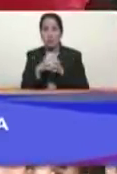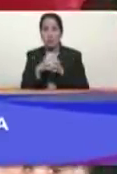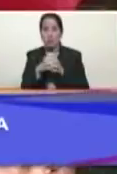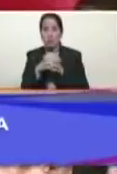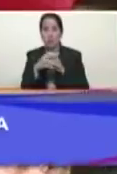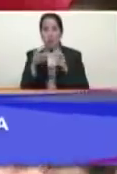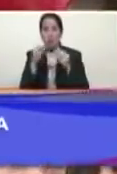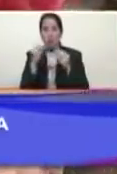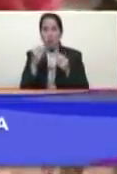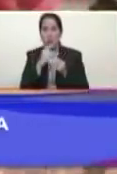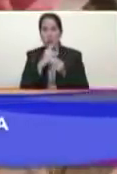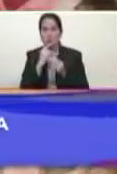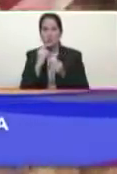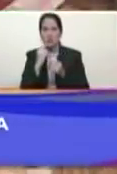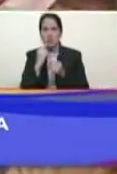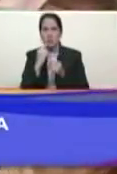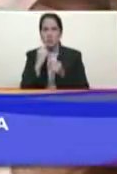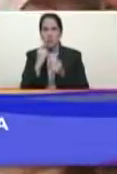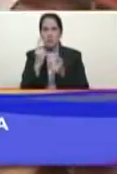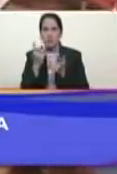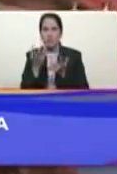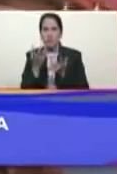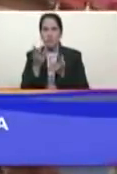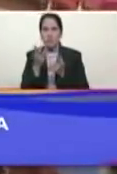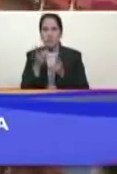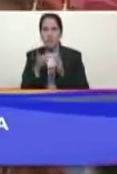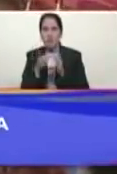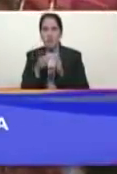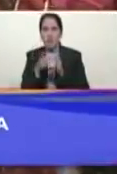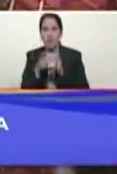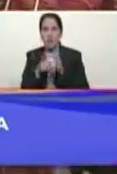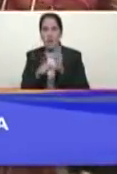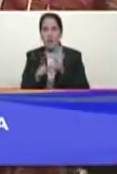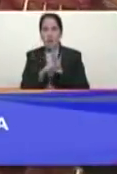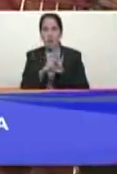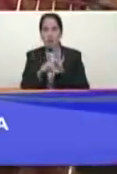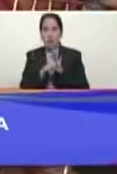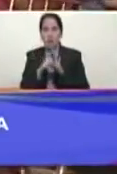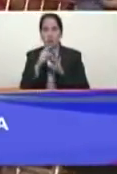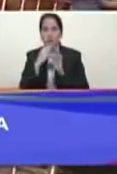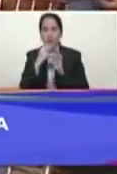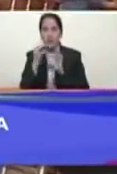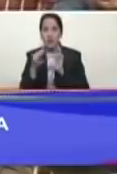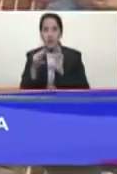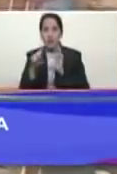¿Cómo se puede llamar eso? Legitimidad verdadera, real.